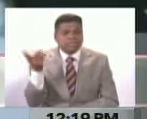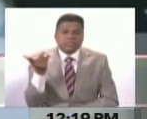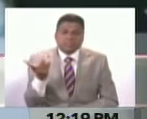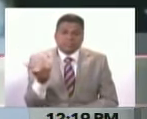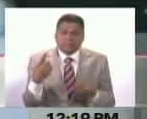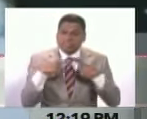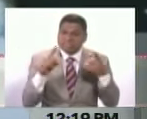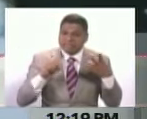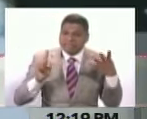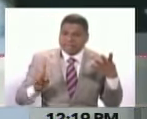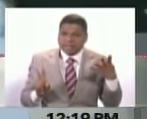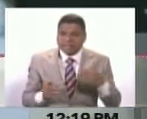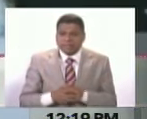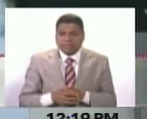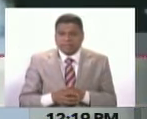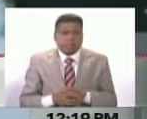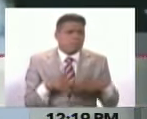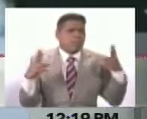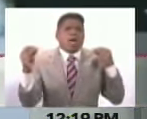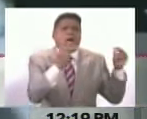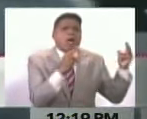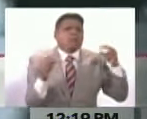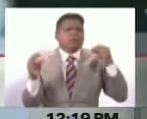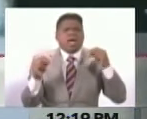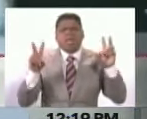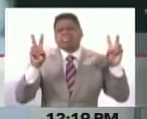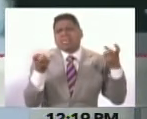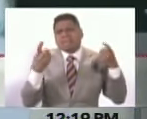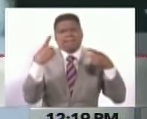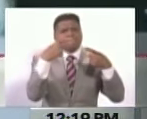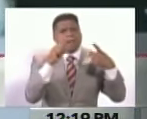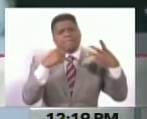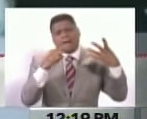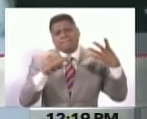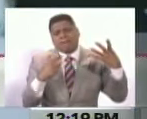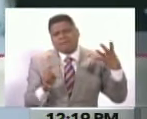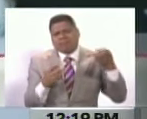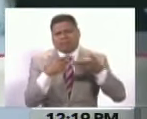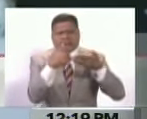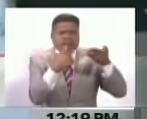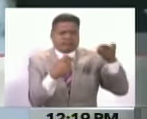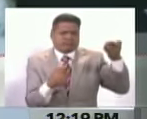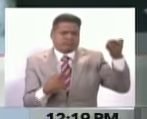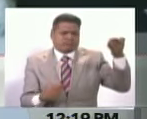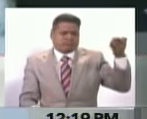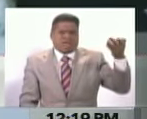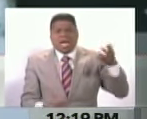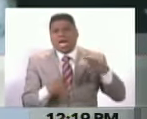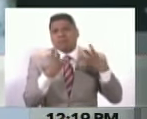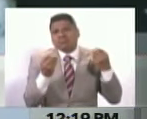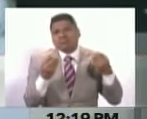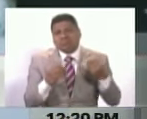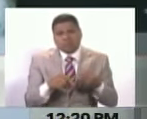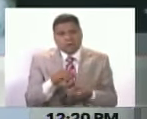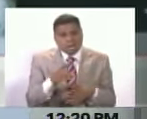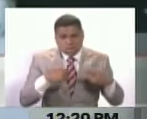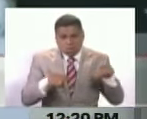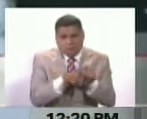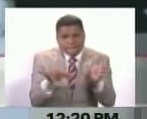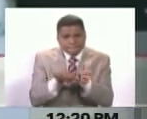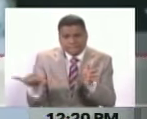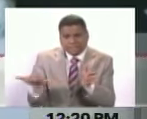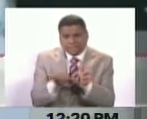Podemos discrepar sobre muchísimos temas. Podemos tener diferencias, incluso a menudo las tenemos entre vecinos. Pero